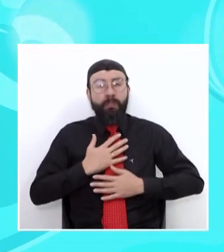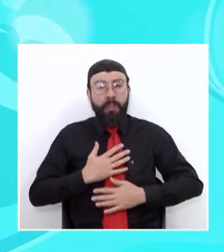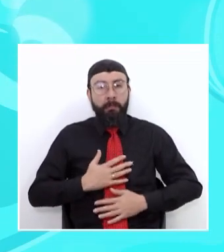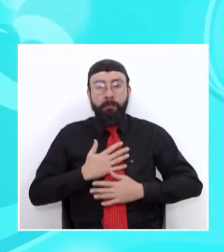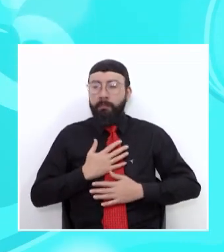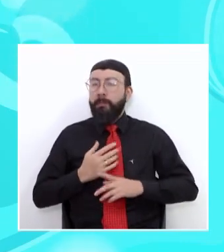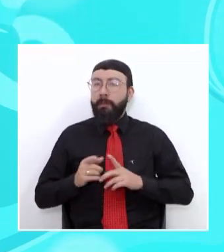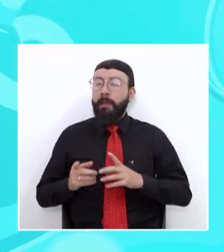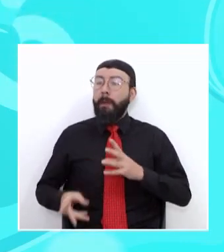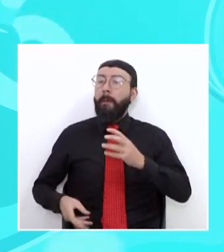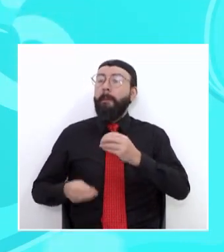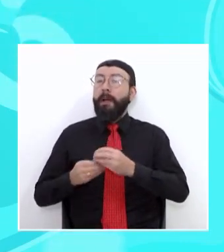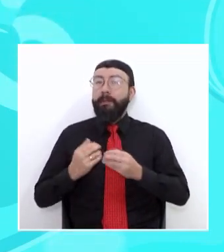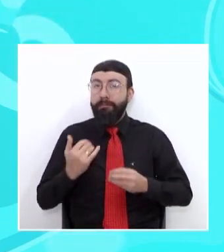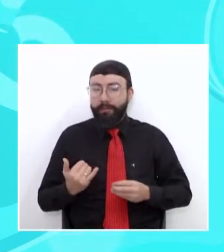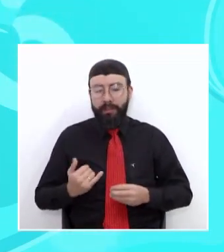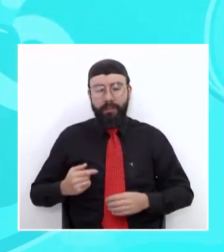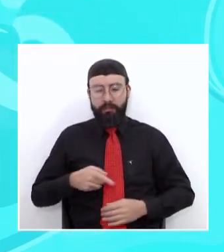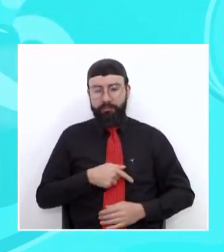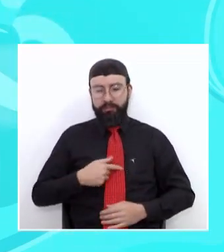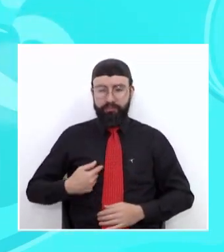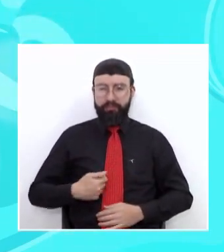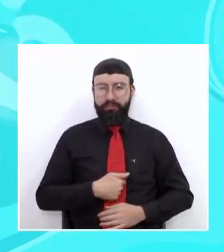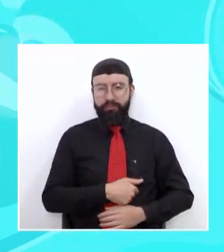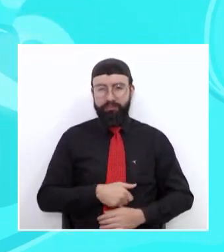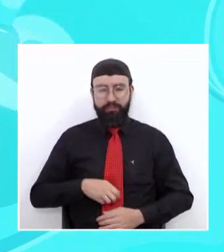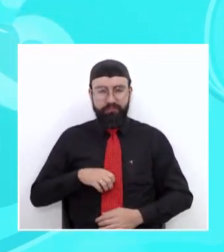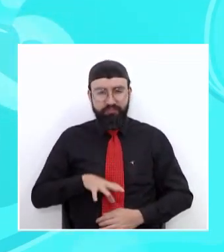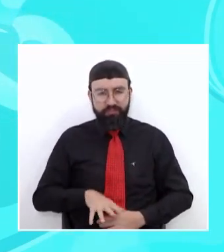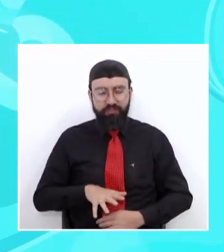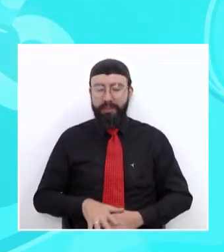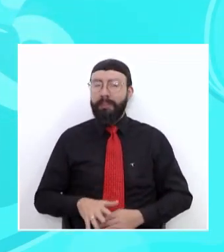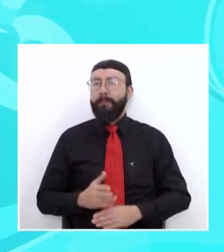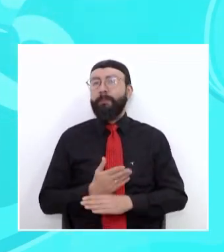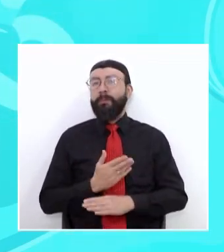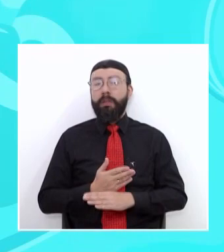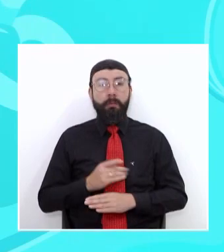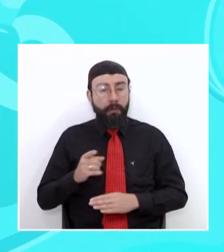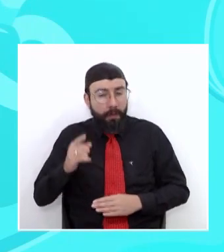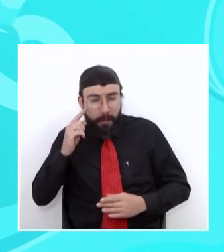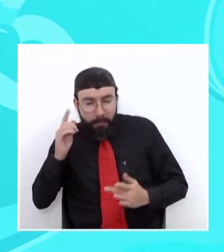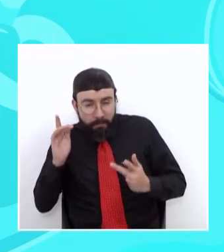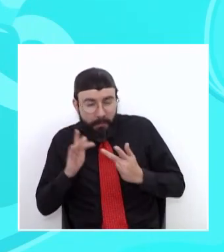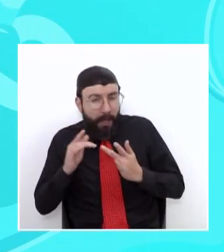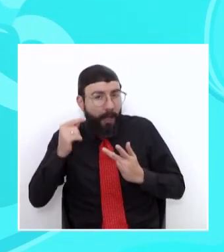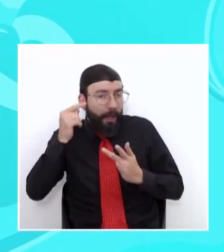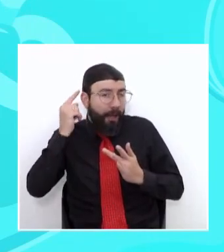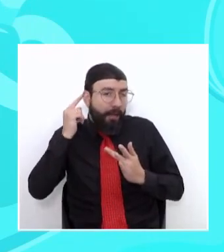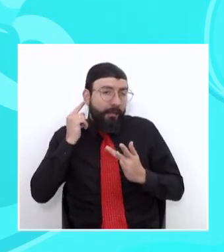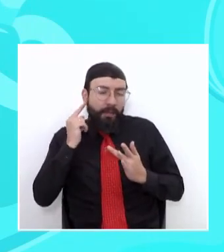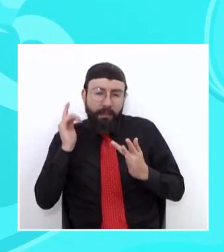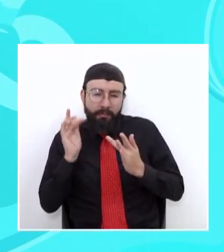tránsito intestinal. Entonces toda esta zonita puede estar asociada a esa parte, esta es la parte de la cabeza, también a